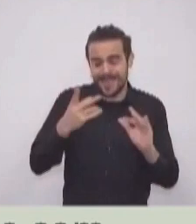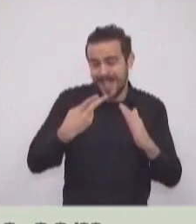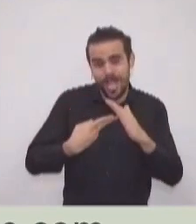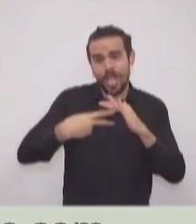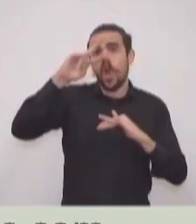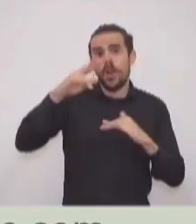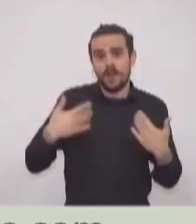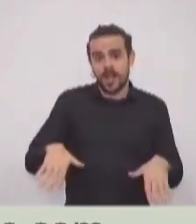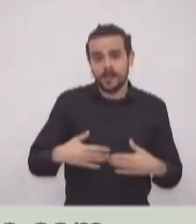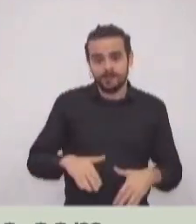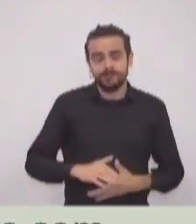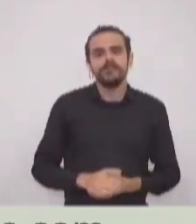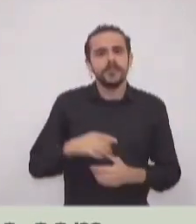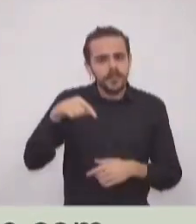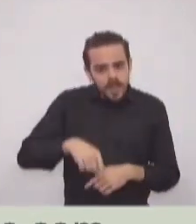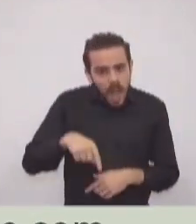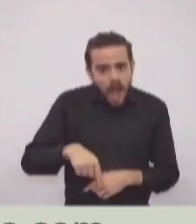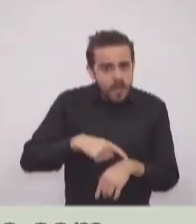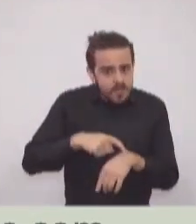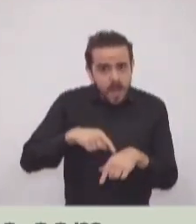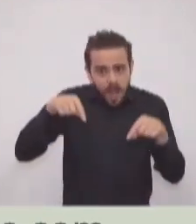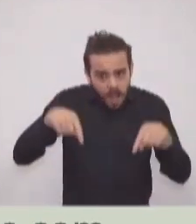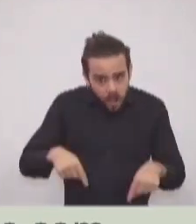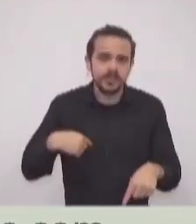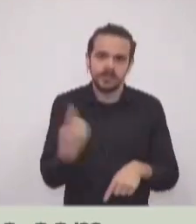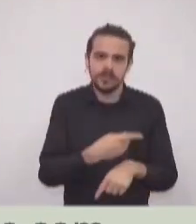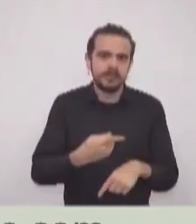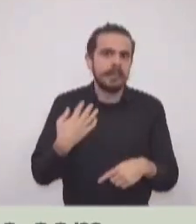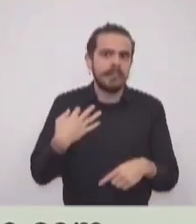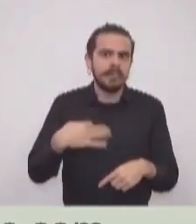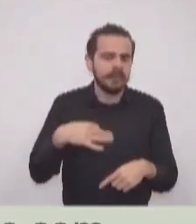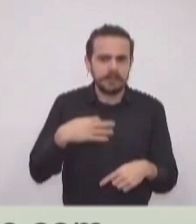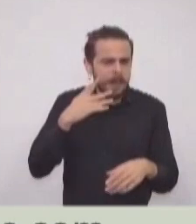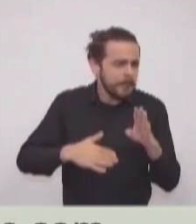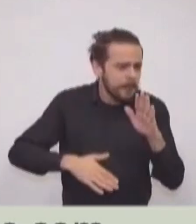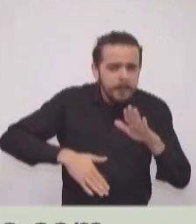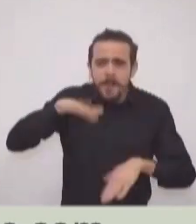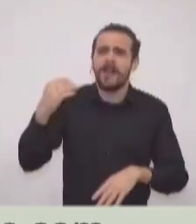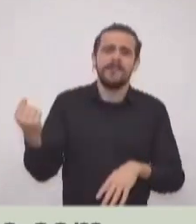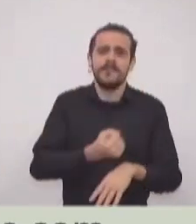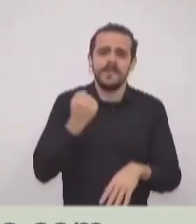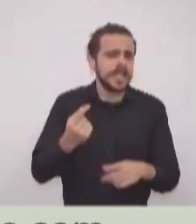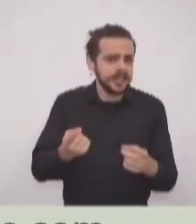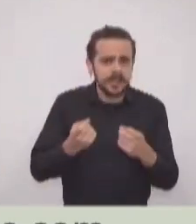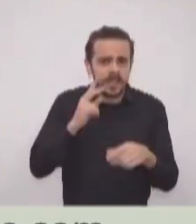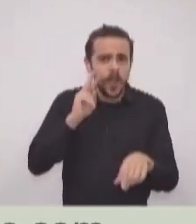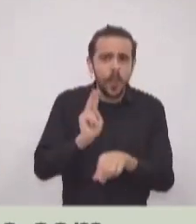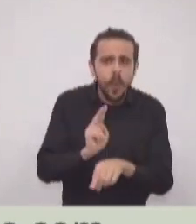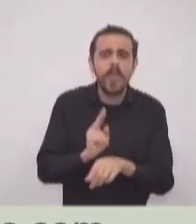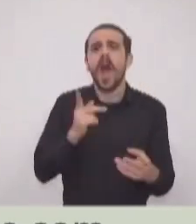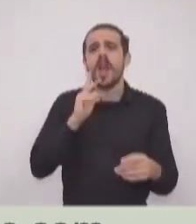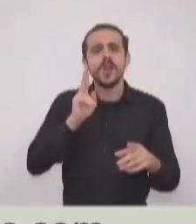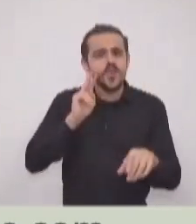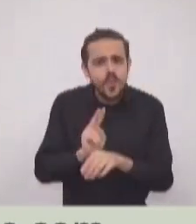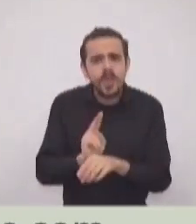momento tenemos que reforzar las medidas de control, las medidas de cuidado, porque es la